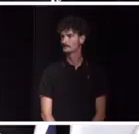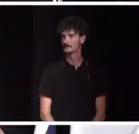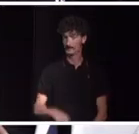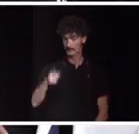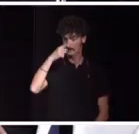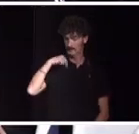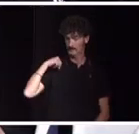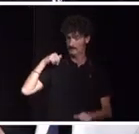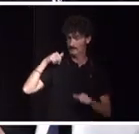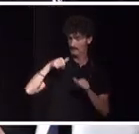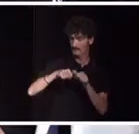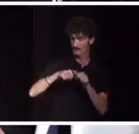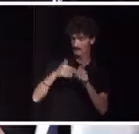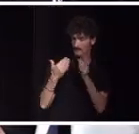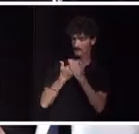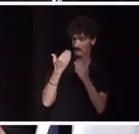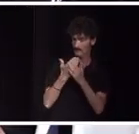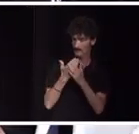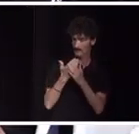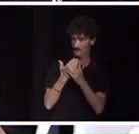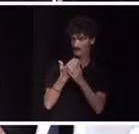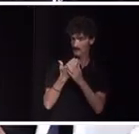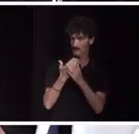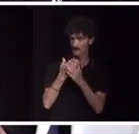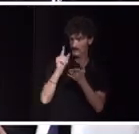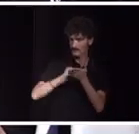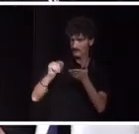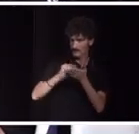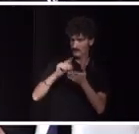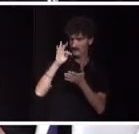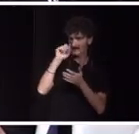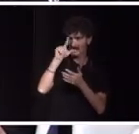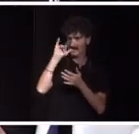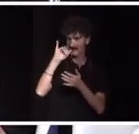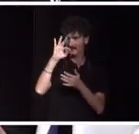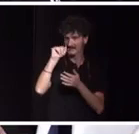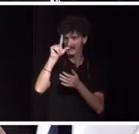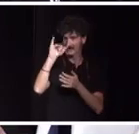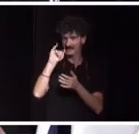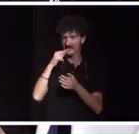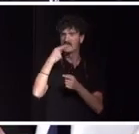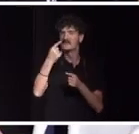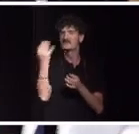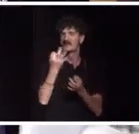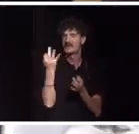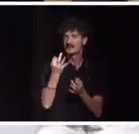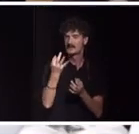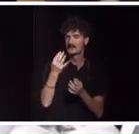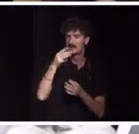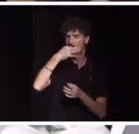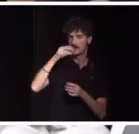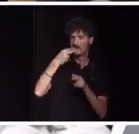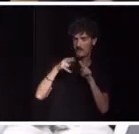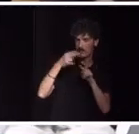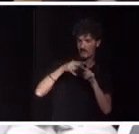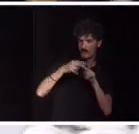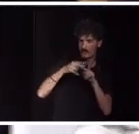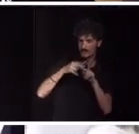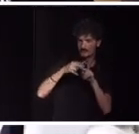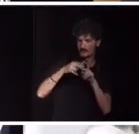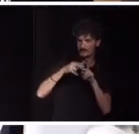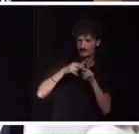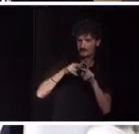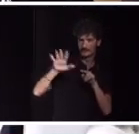Estos días, el mítico escritor Tariq Ali ha dicho que la única política